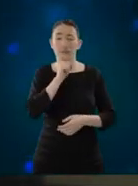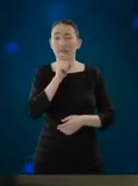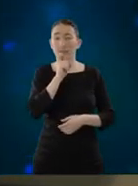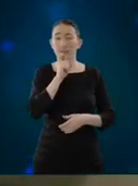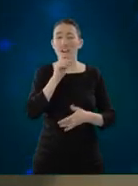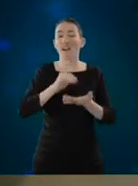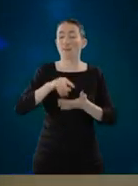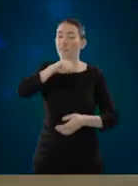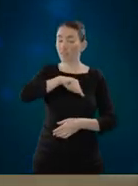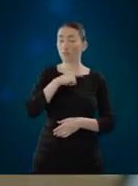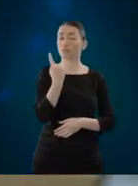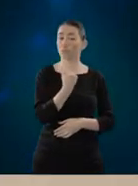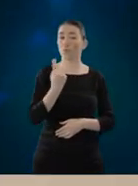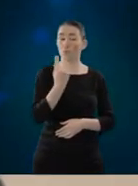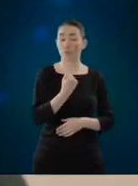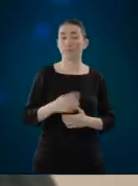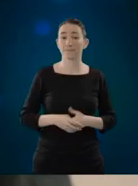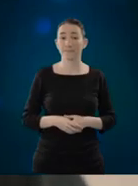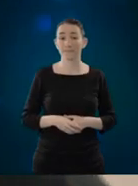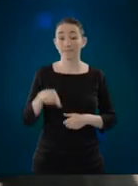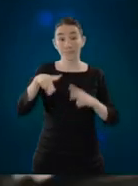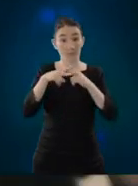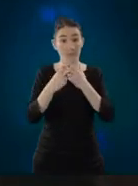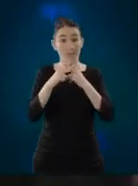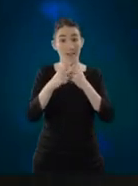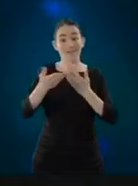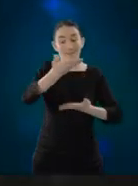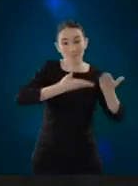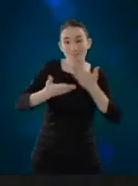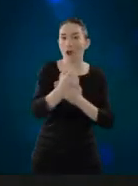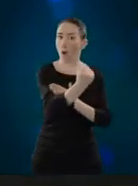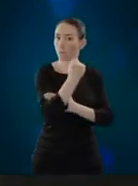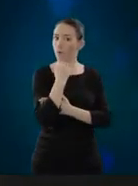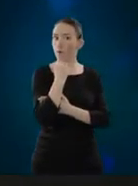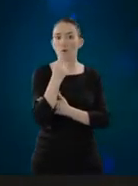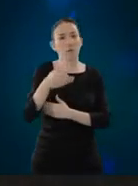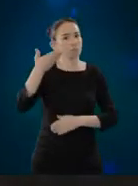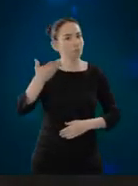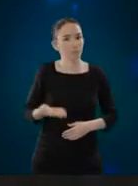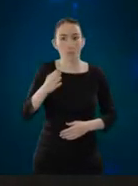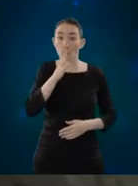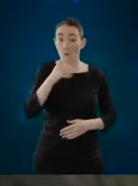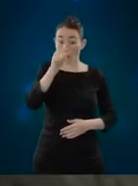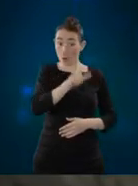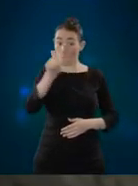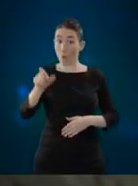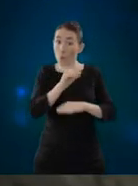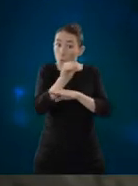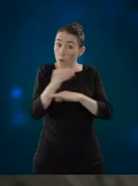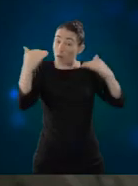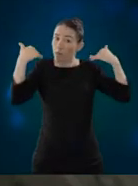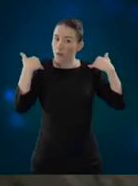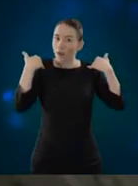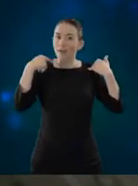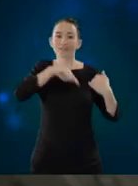a veces se sienten solos. Estos talleres de apoyo mutuo son muy importantes, ya que los cuidadores